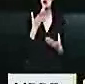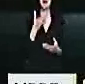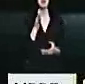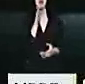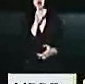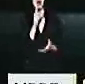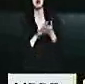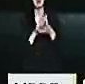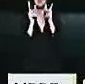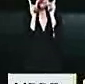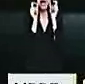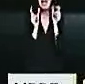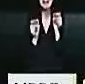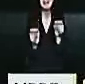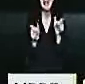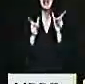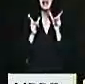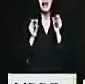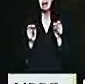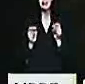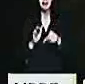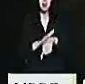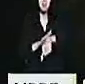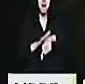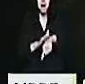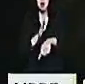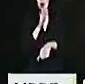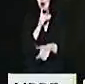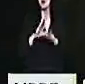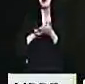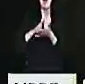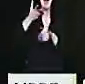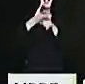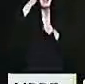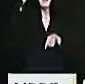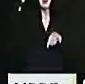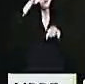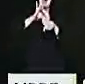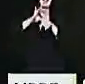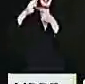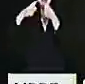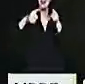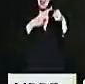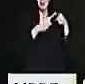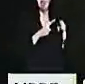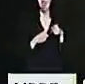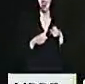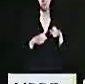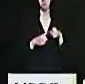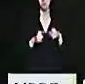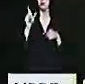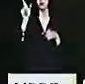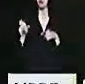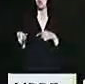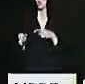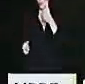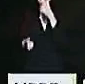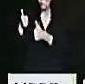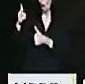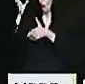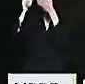cánceres de piel, no tiene el equipamiento, claro. no tiene recursos, claro. Exactamente, a lo cual él se formó. Por lo tanto,